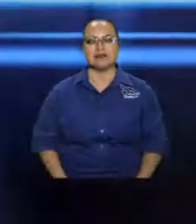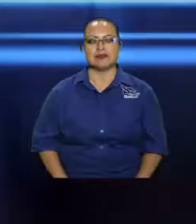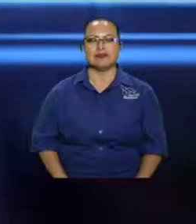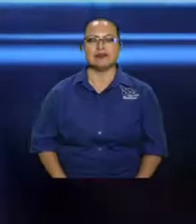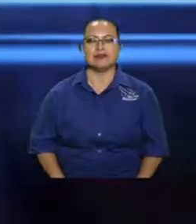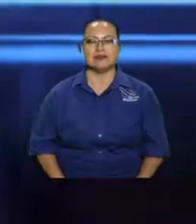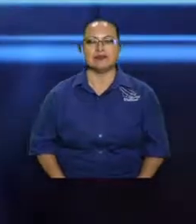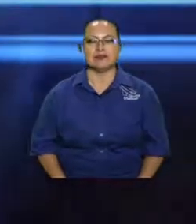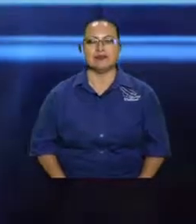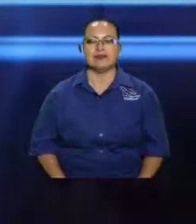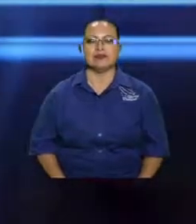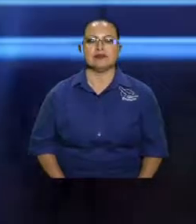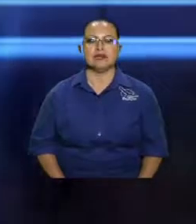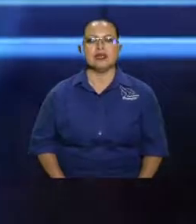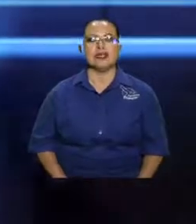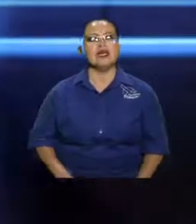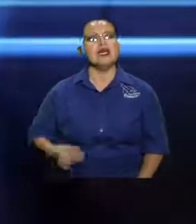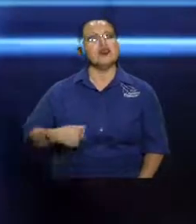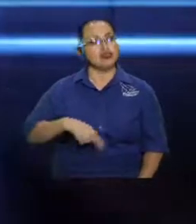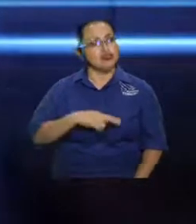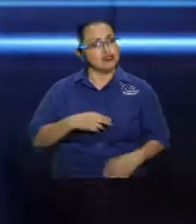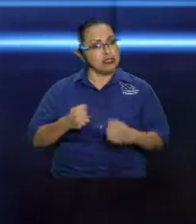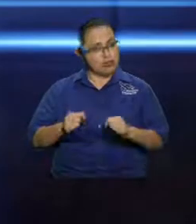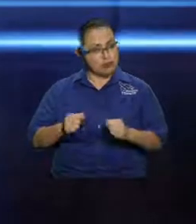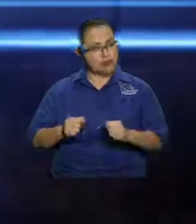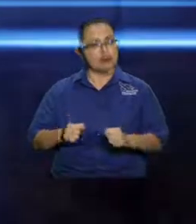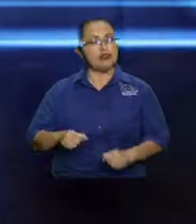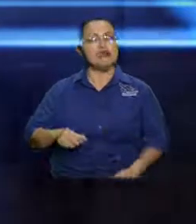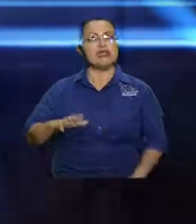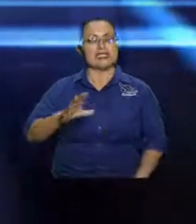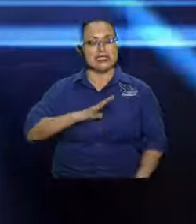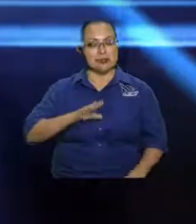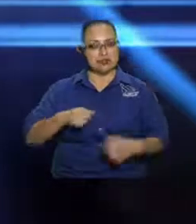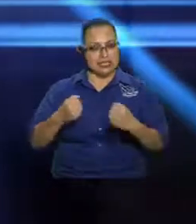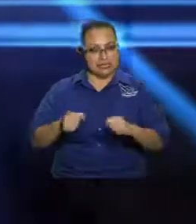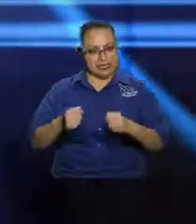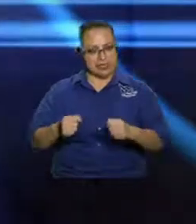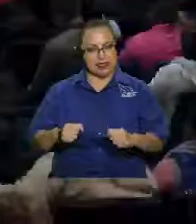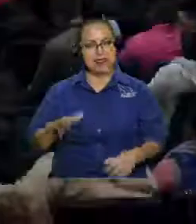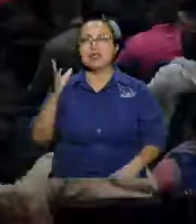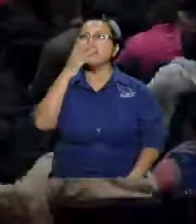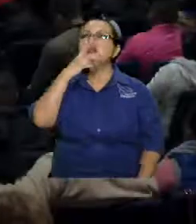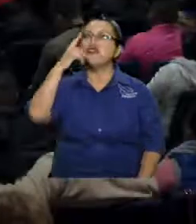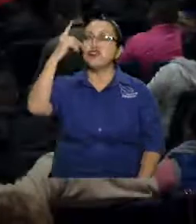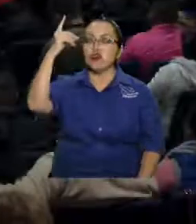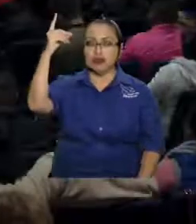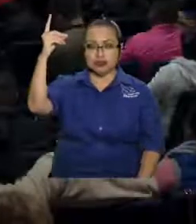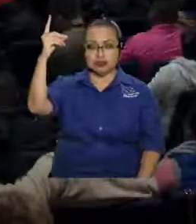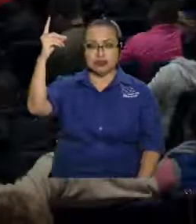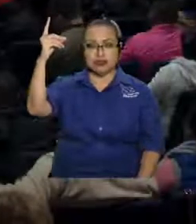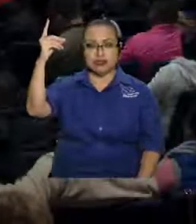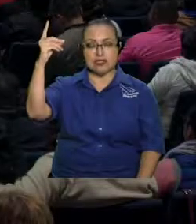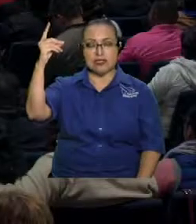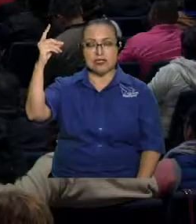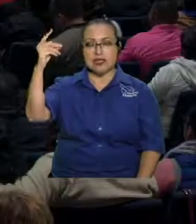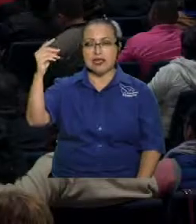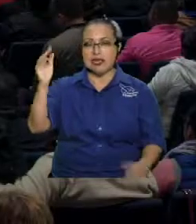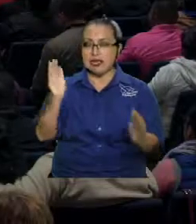Entonces, vamos a hacer lo que a nosotros nos corresponde, ¿sí o no? Mire, pues, mire.